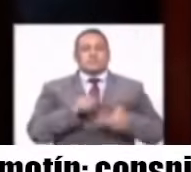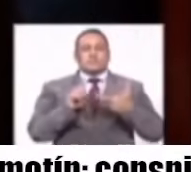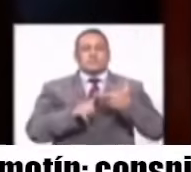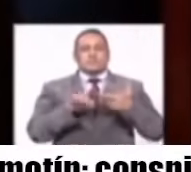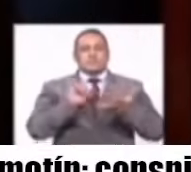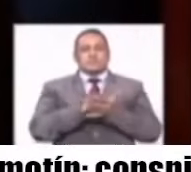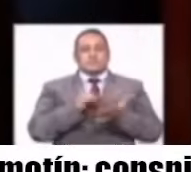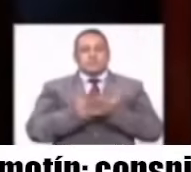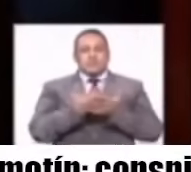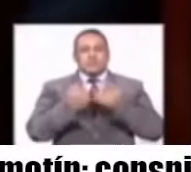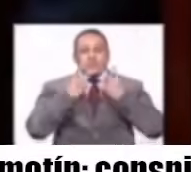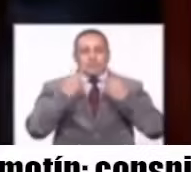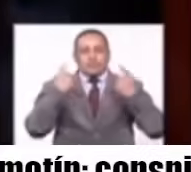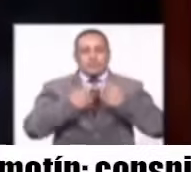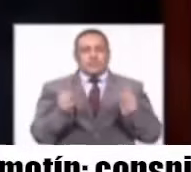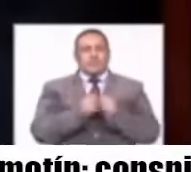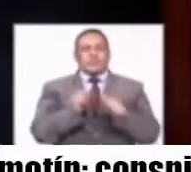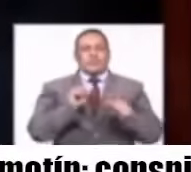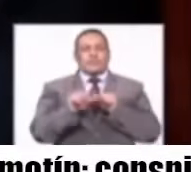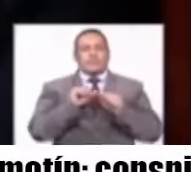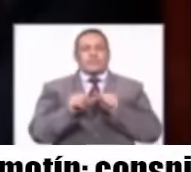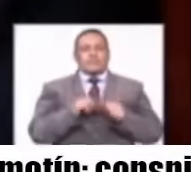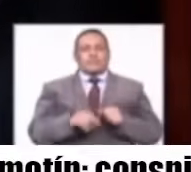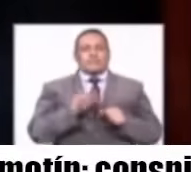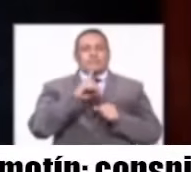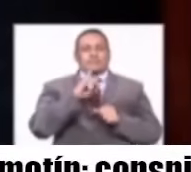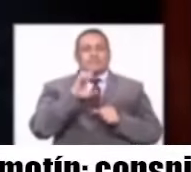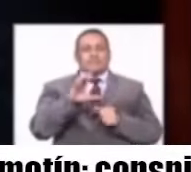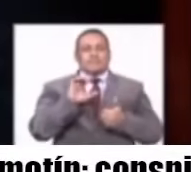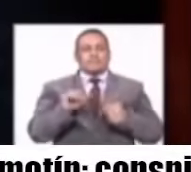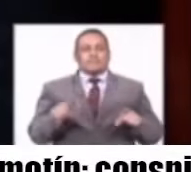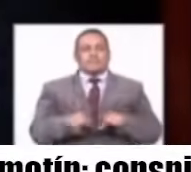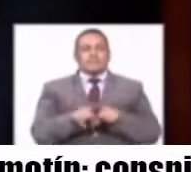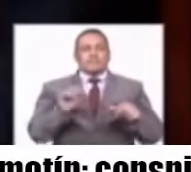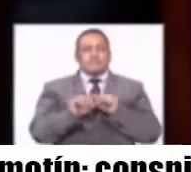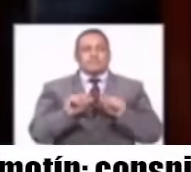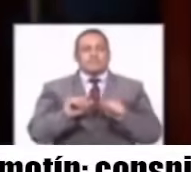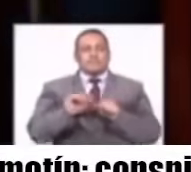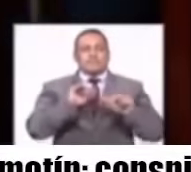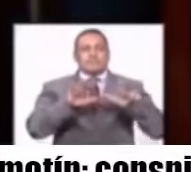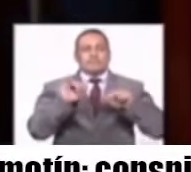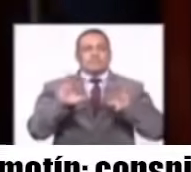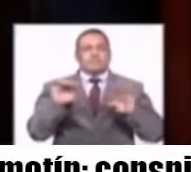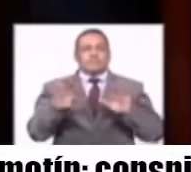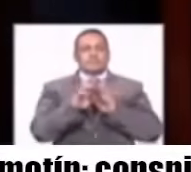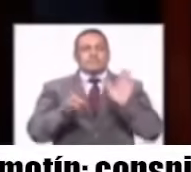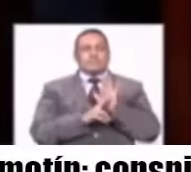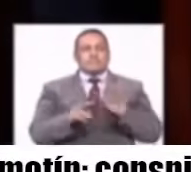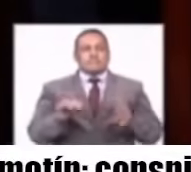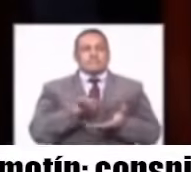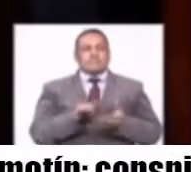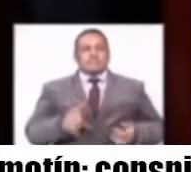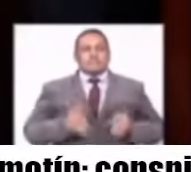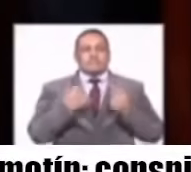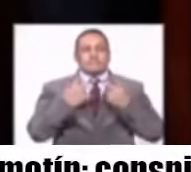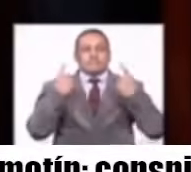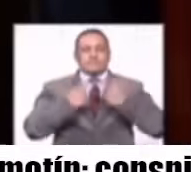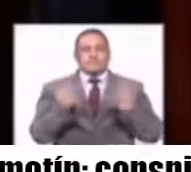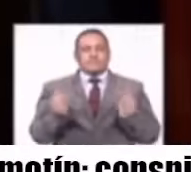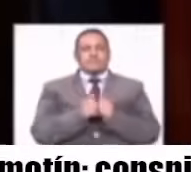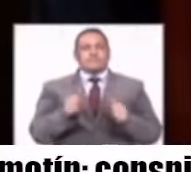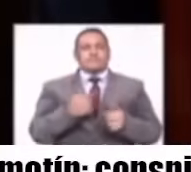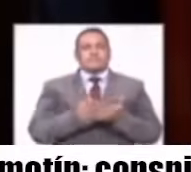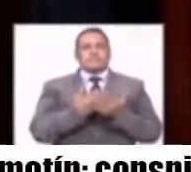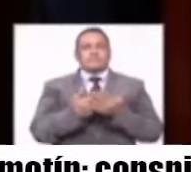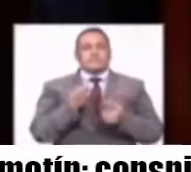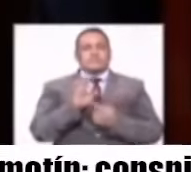Tercera, de conformidad con lo establecido en el artículo D6, el artículo 89 del Reglamento del Congreso de la República y considerando que en el